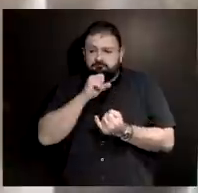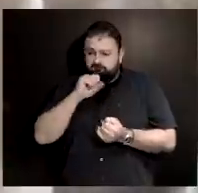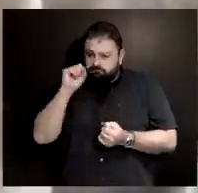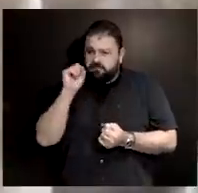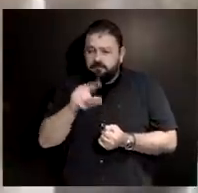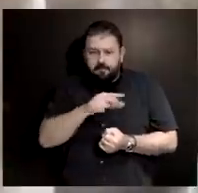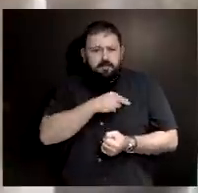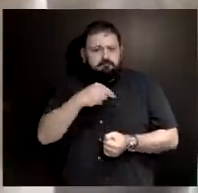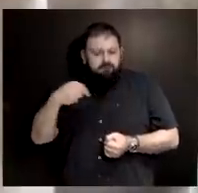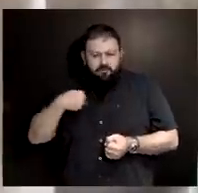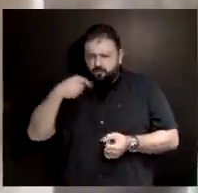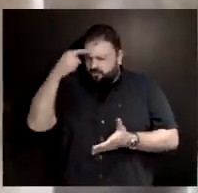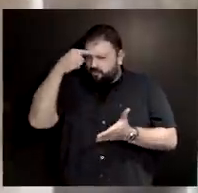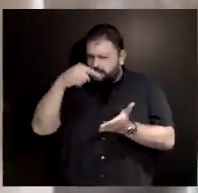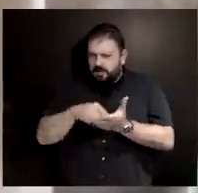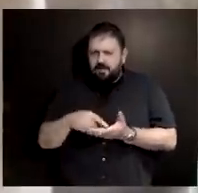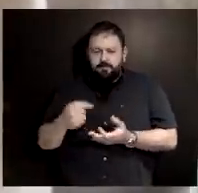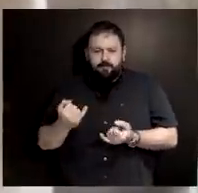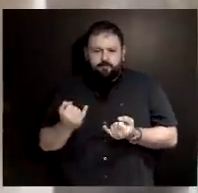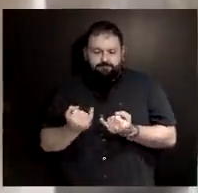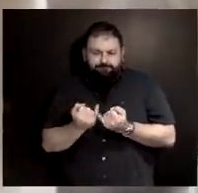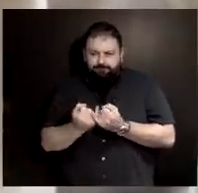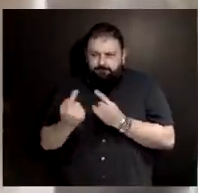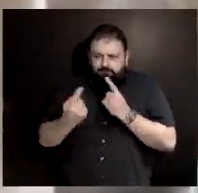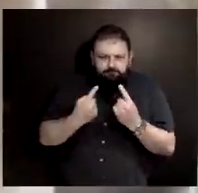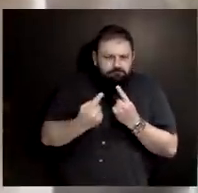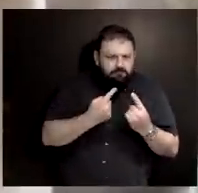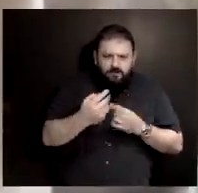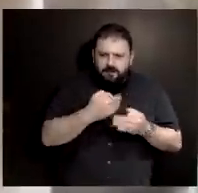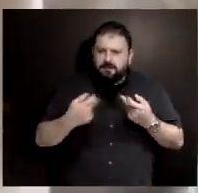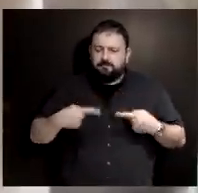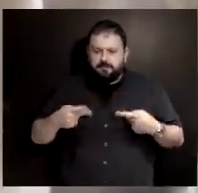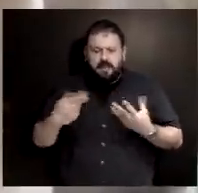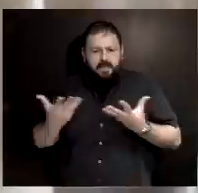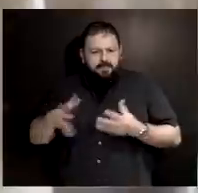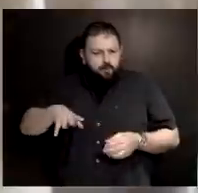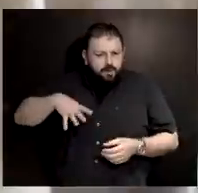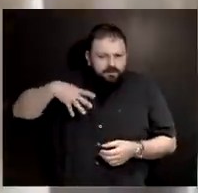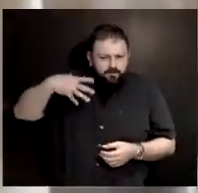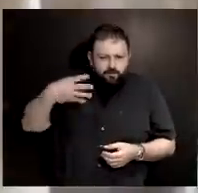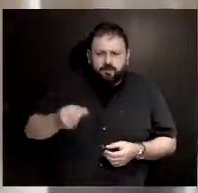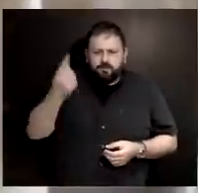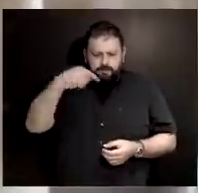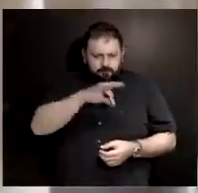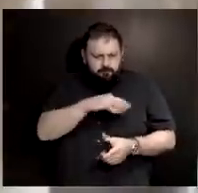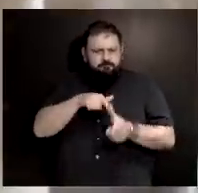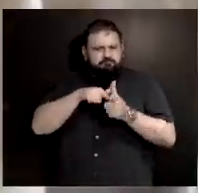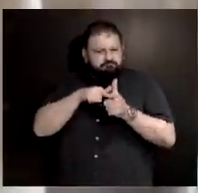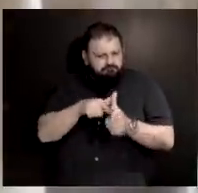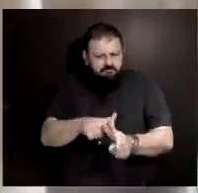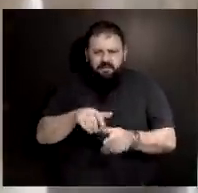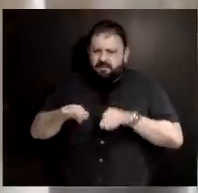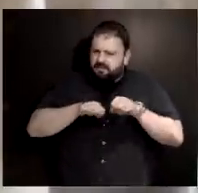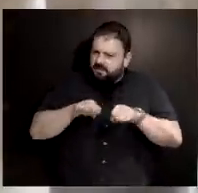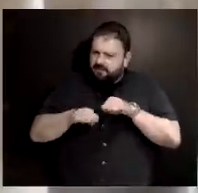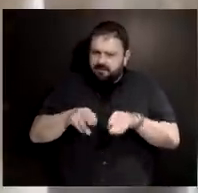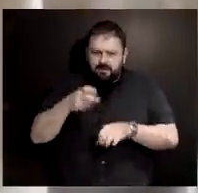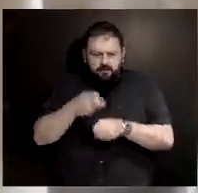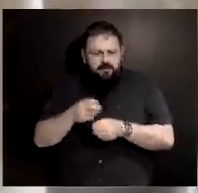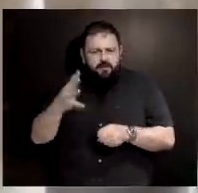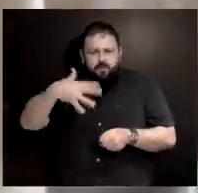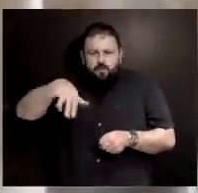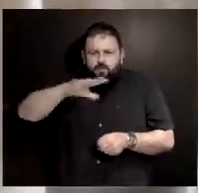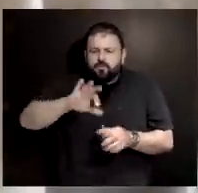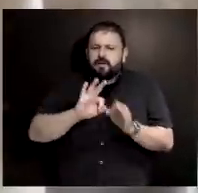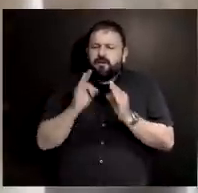creemos nosotros desde el Consejo Administrativo que tenemos que hacer un esfuerzo por continuar, por seguir trabajando y buscar la forma